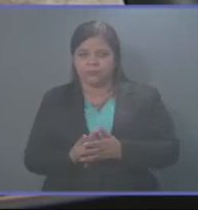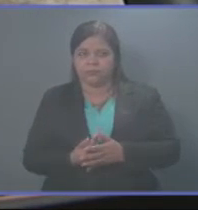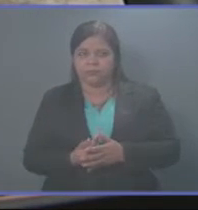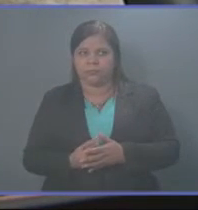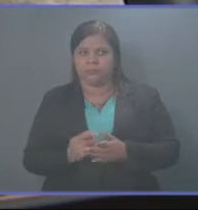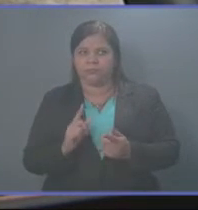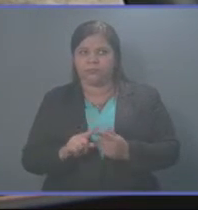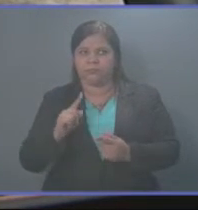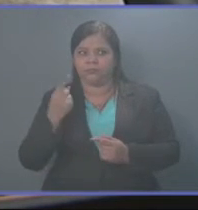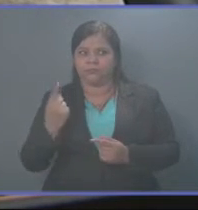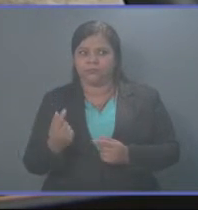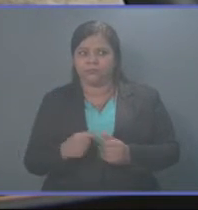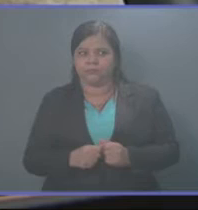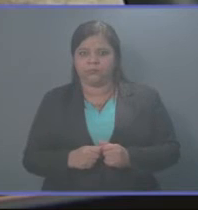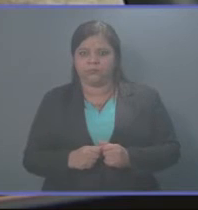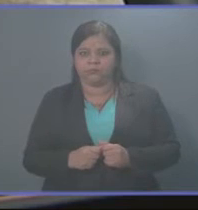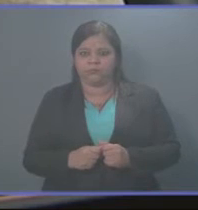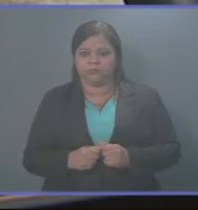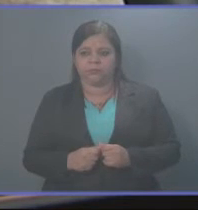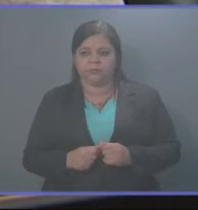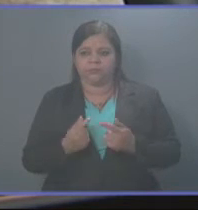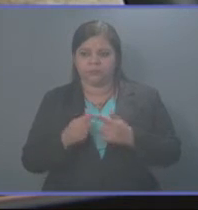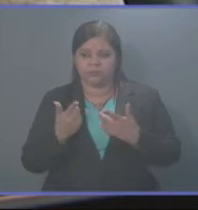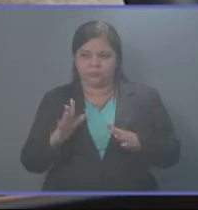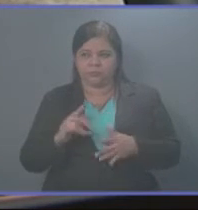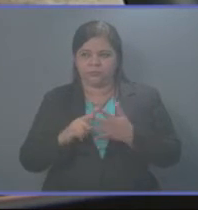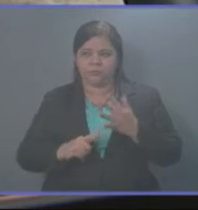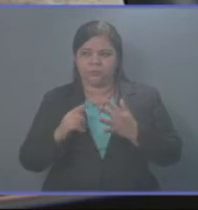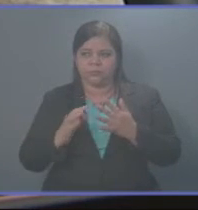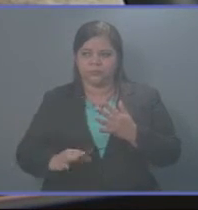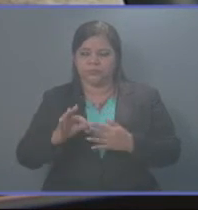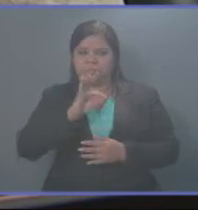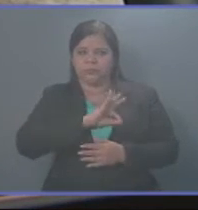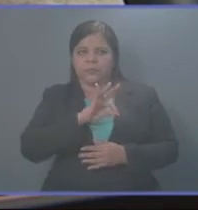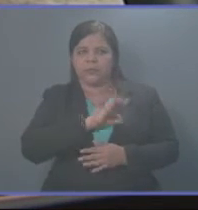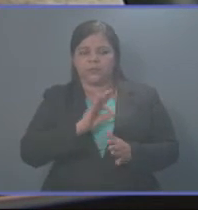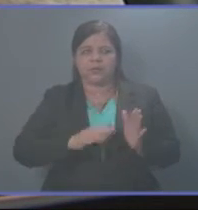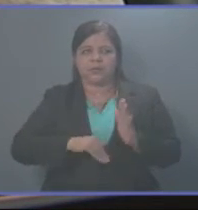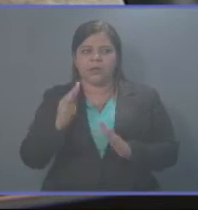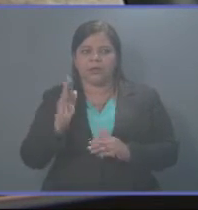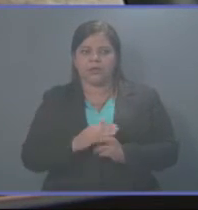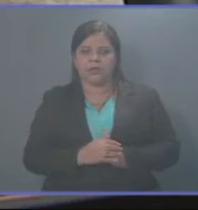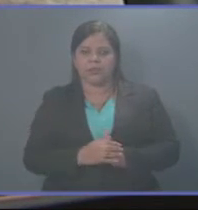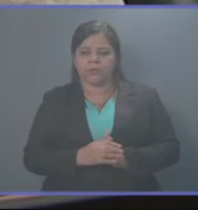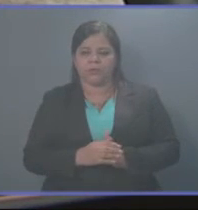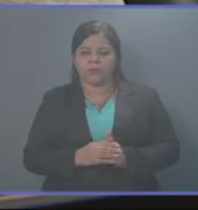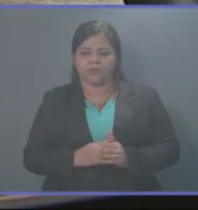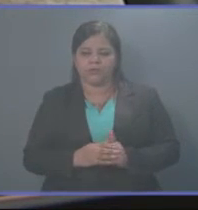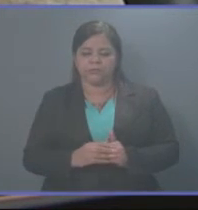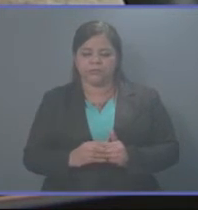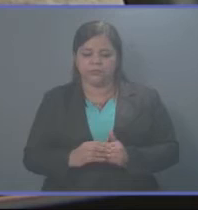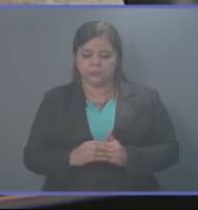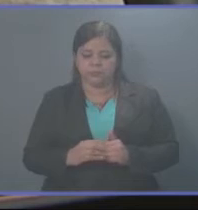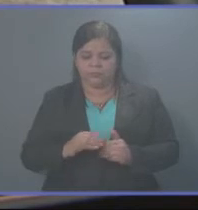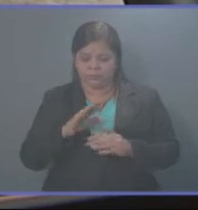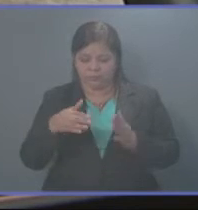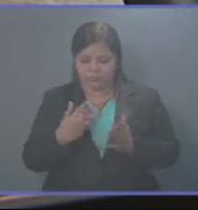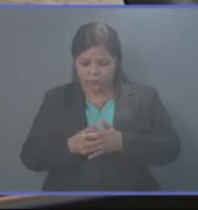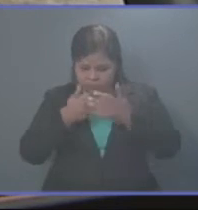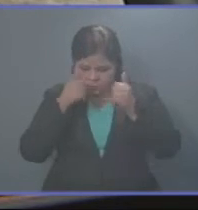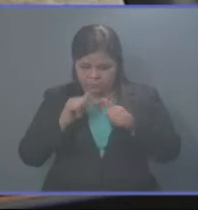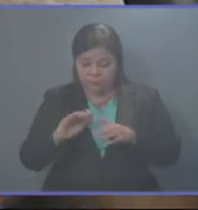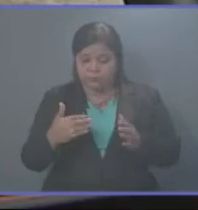es que logramos adecuar esta ley a las necesidades del momento y esperamos lograr la modernización